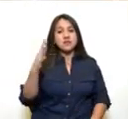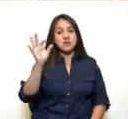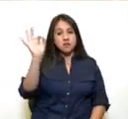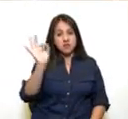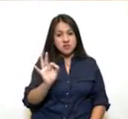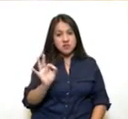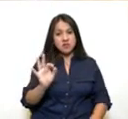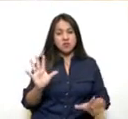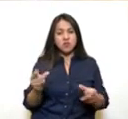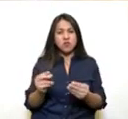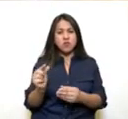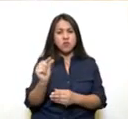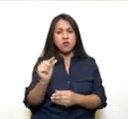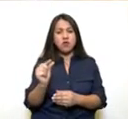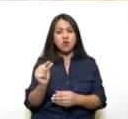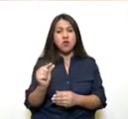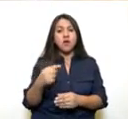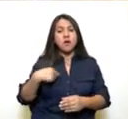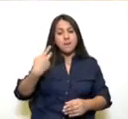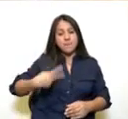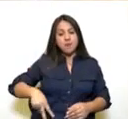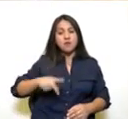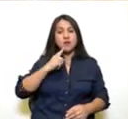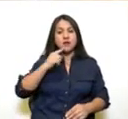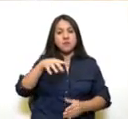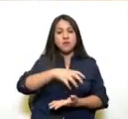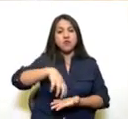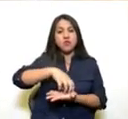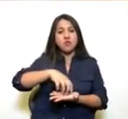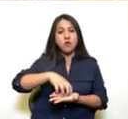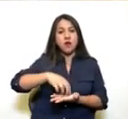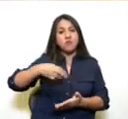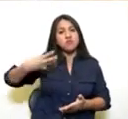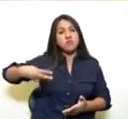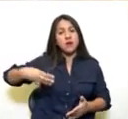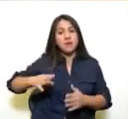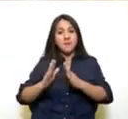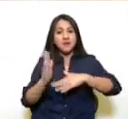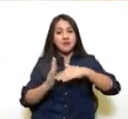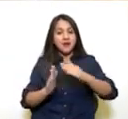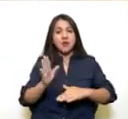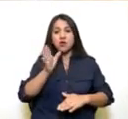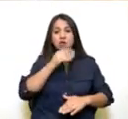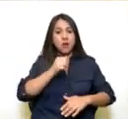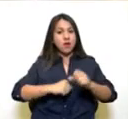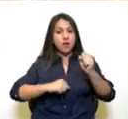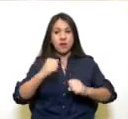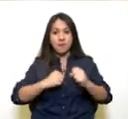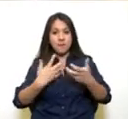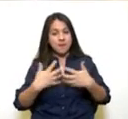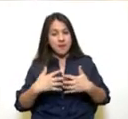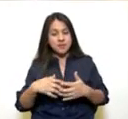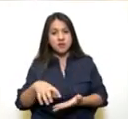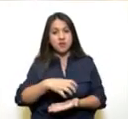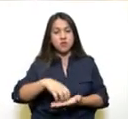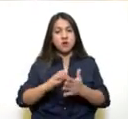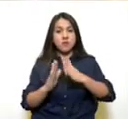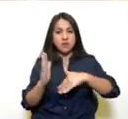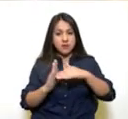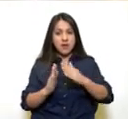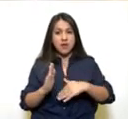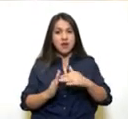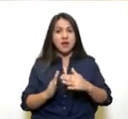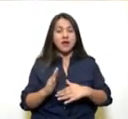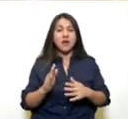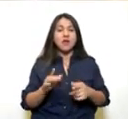pocos los ingresos propios que tenemos en la comunidad pintana porque no tenemos empresas la comuna de la pintana es una comuna